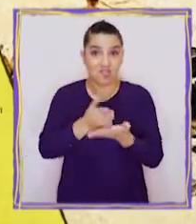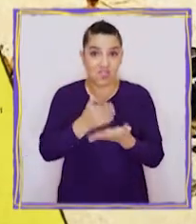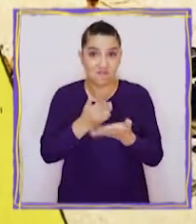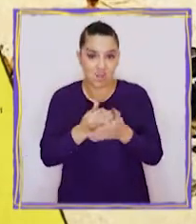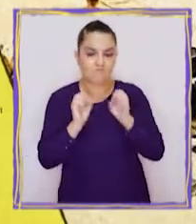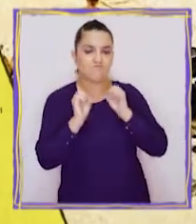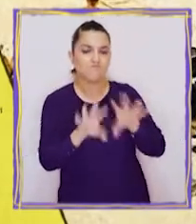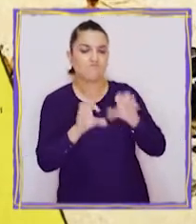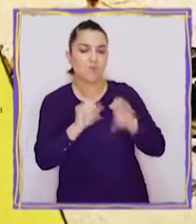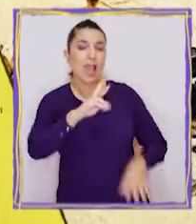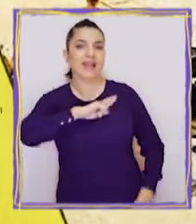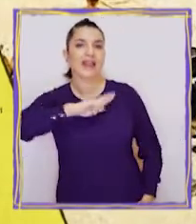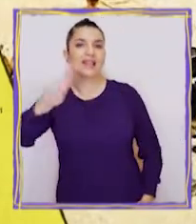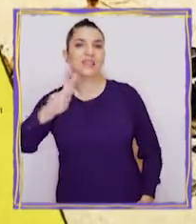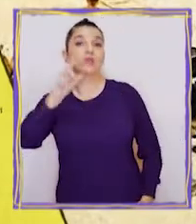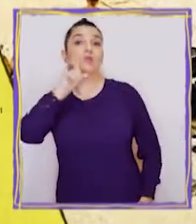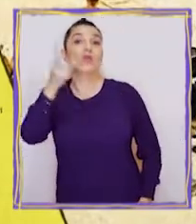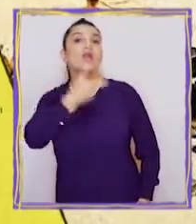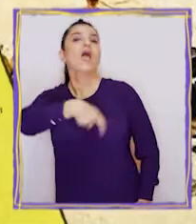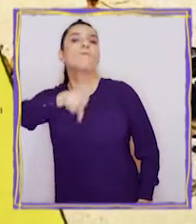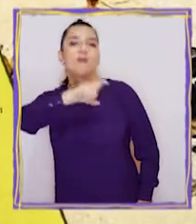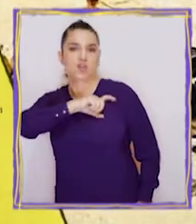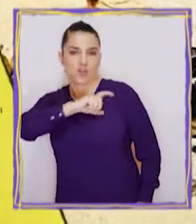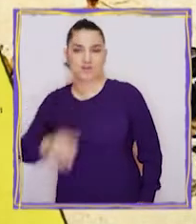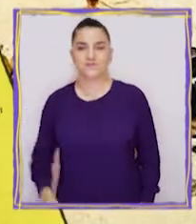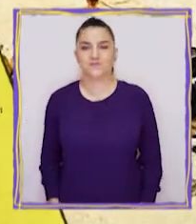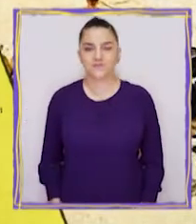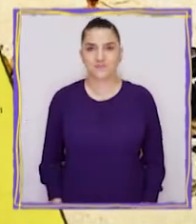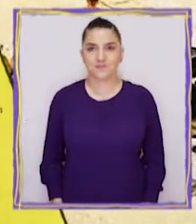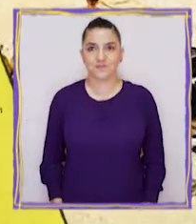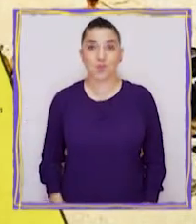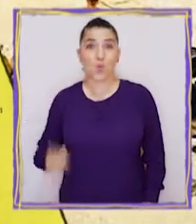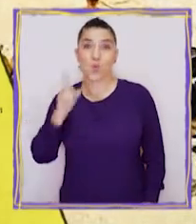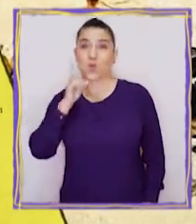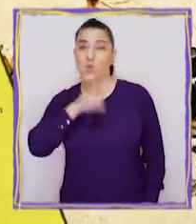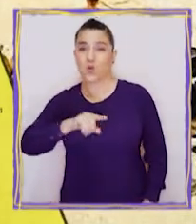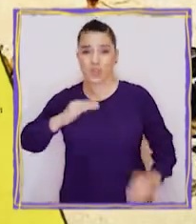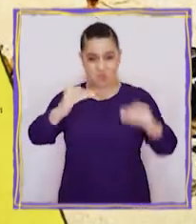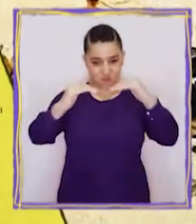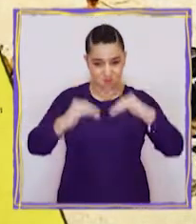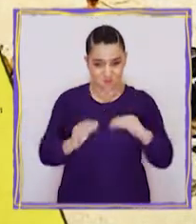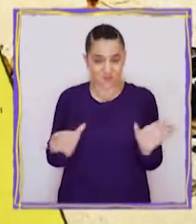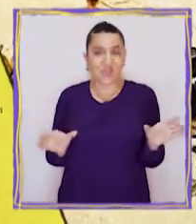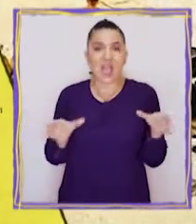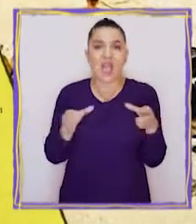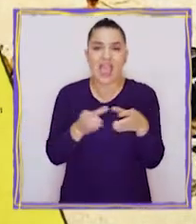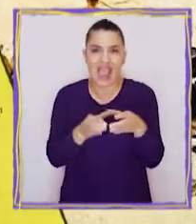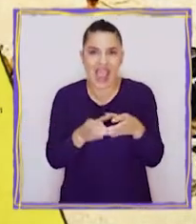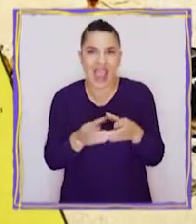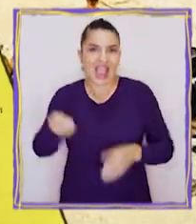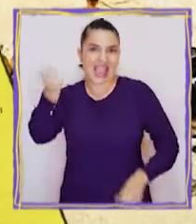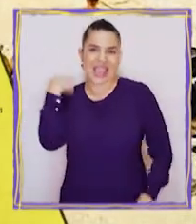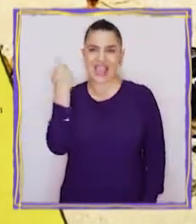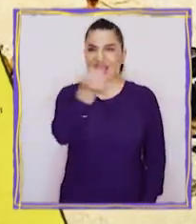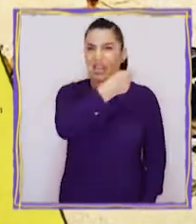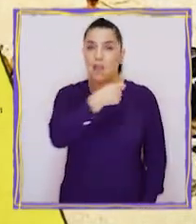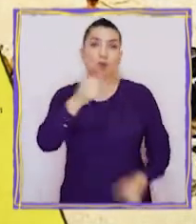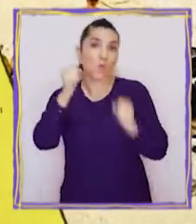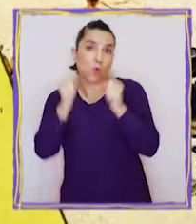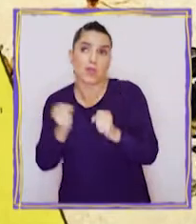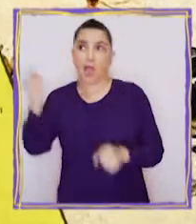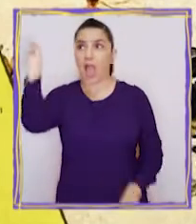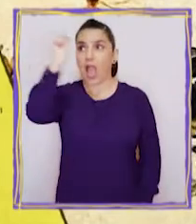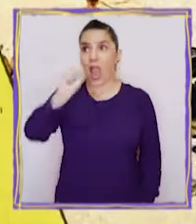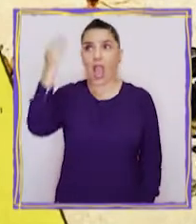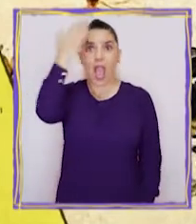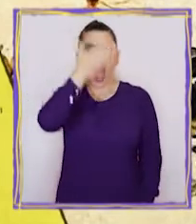debían ser evangelizados por los españoles. Al final encontramos a los esclavos, que podían ser traídos